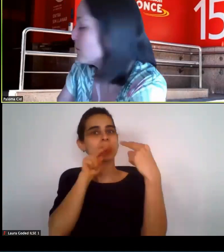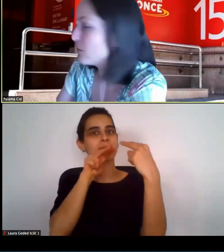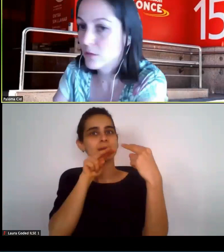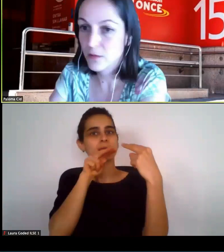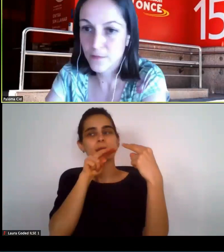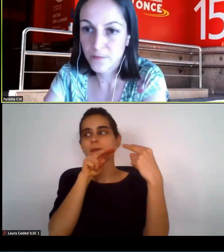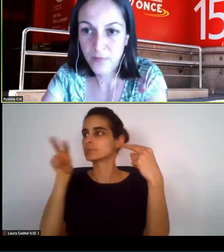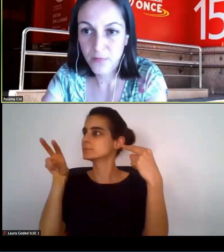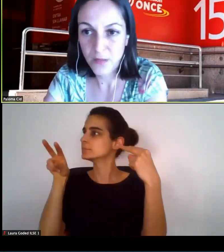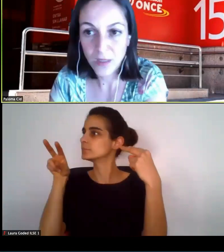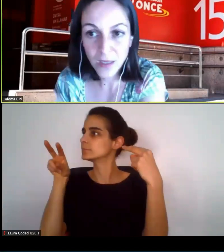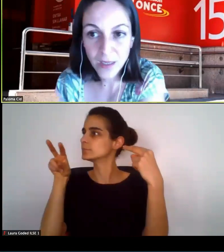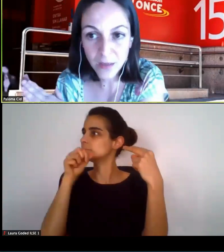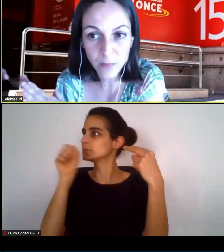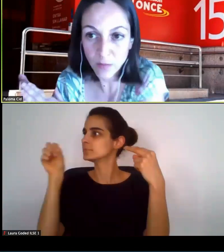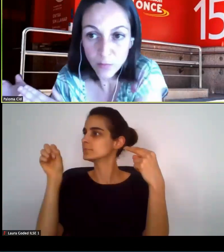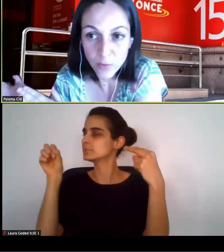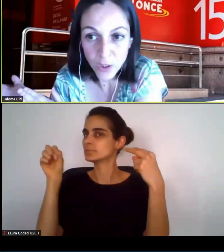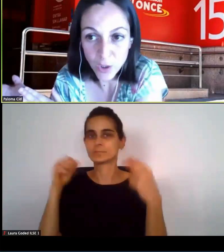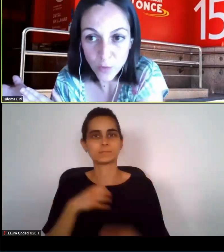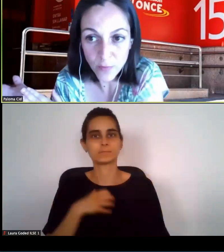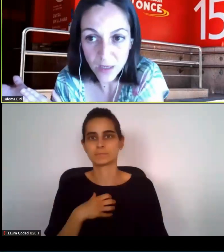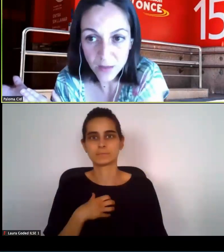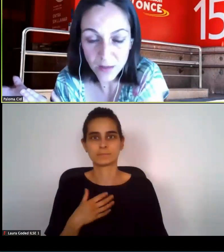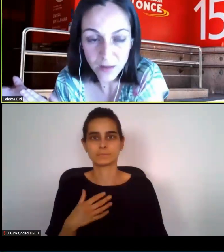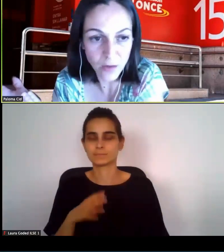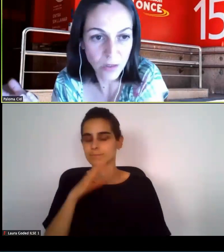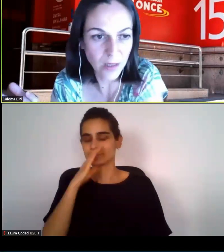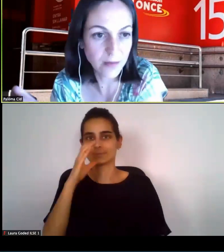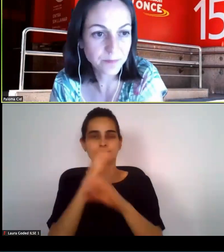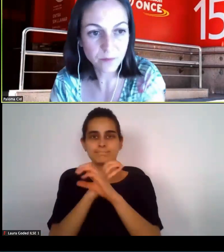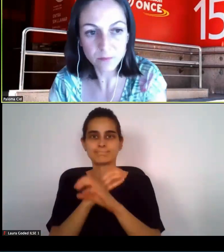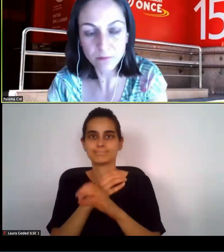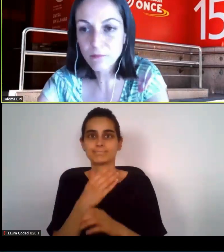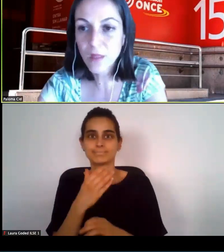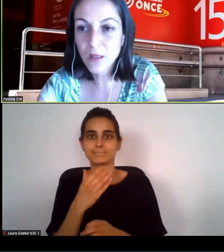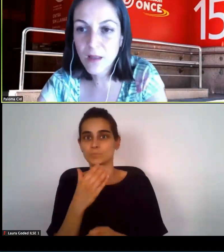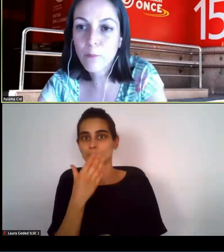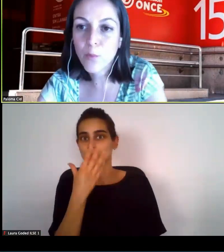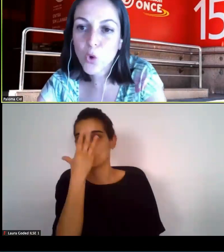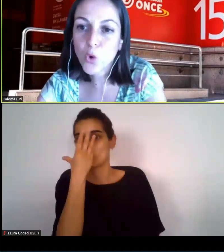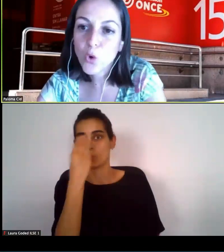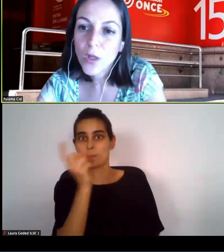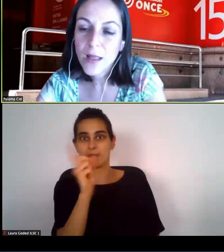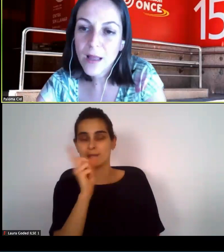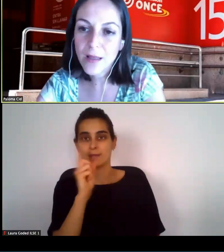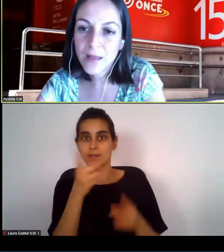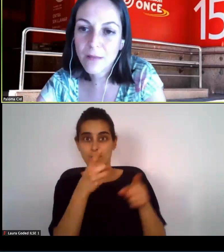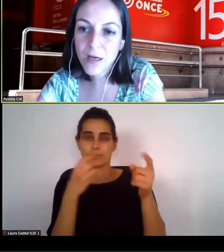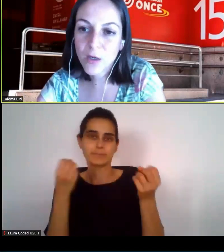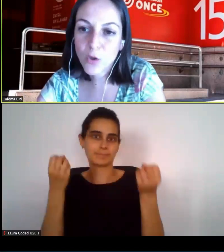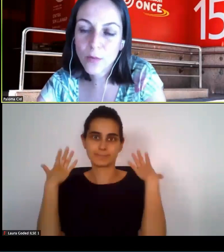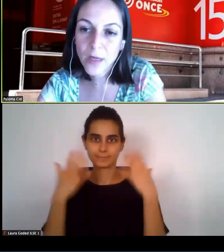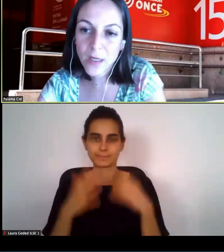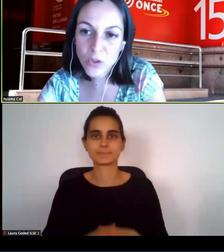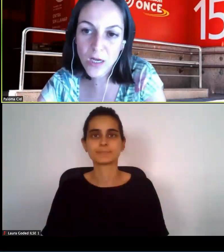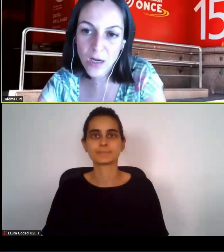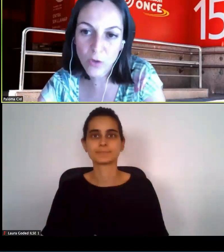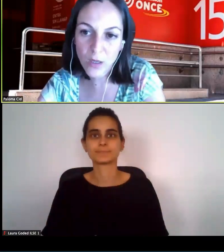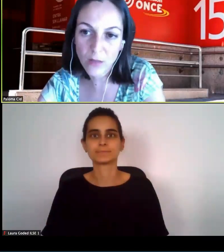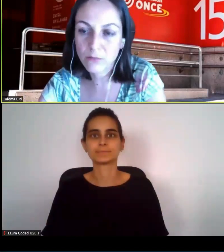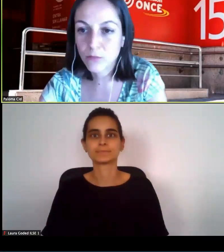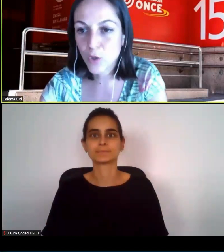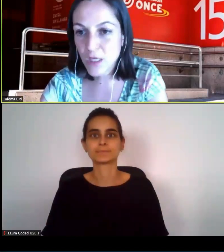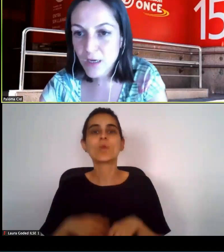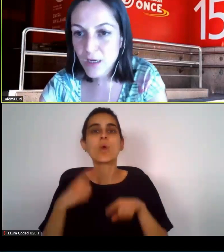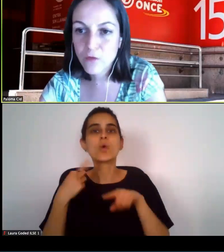minutos girarme porque no me han entendido nada. Tampoco hay que hablar con objetos en la